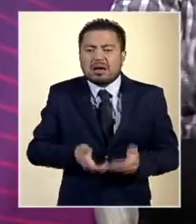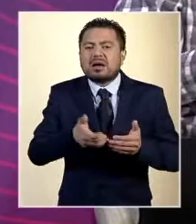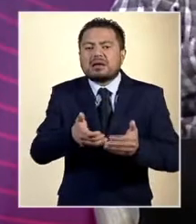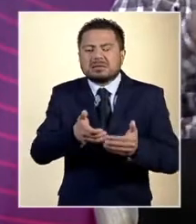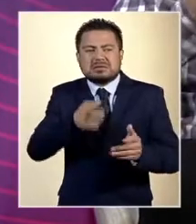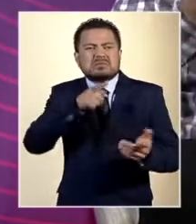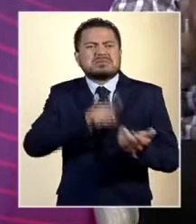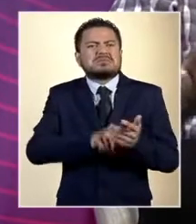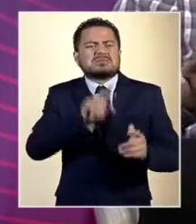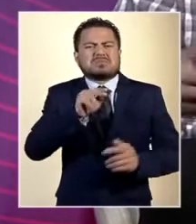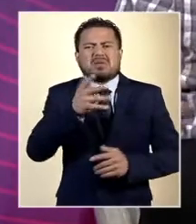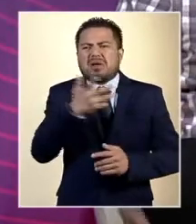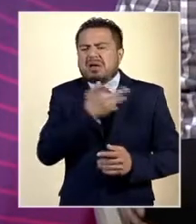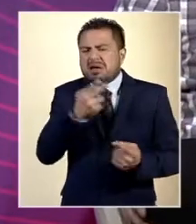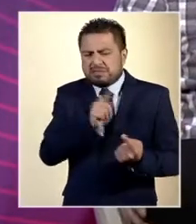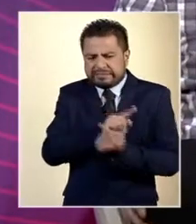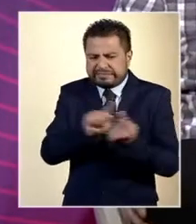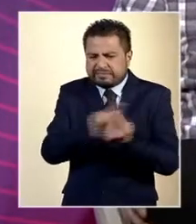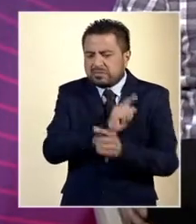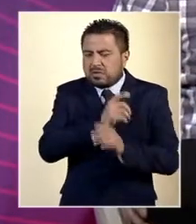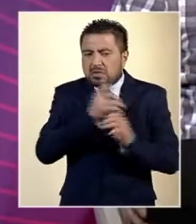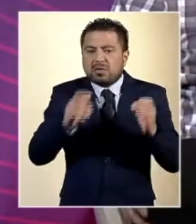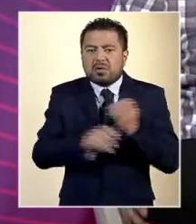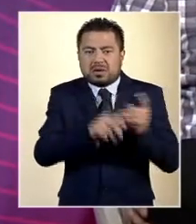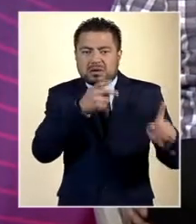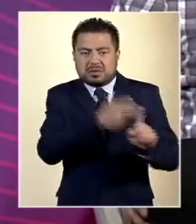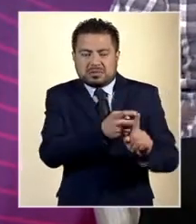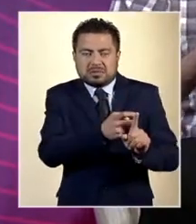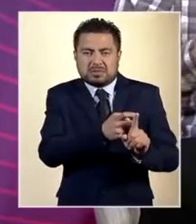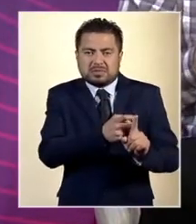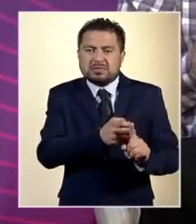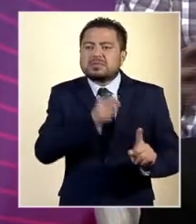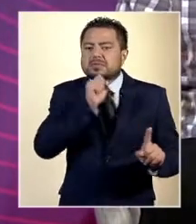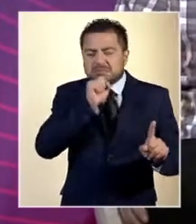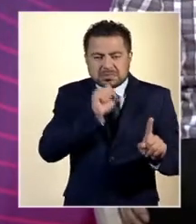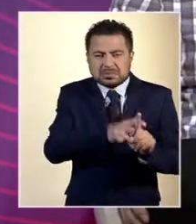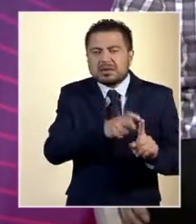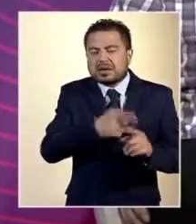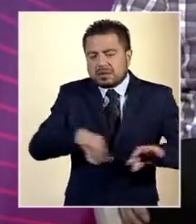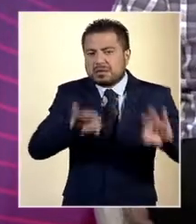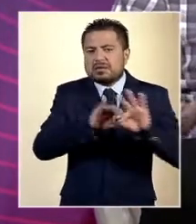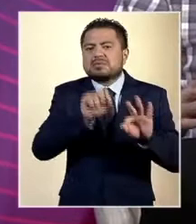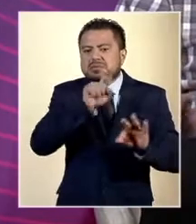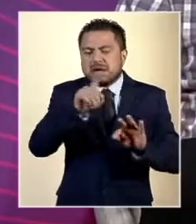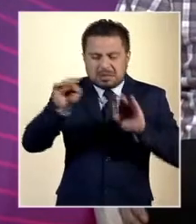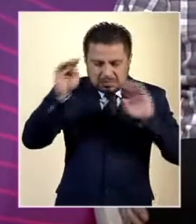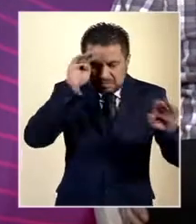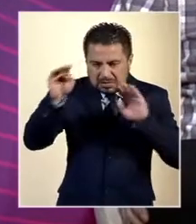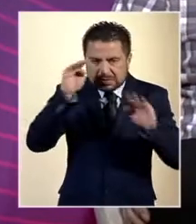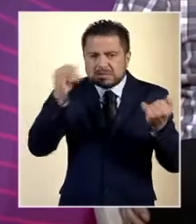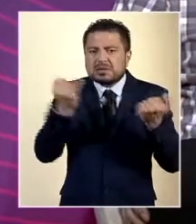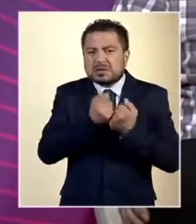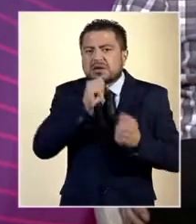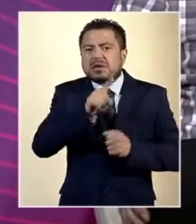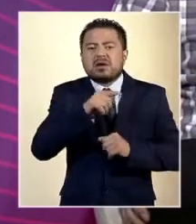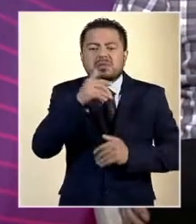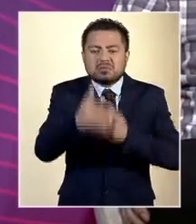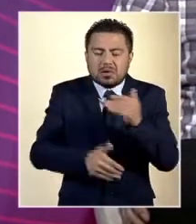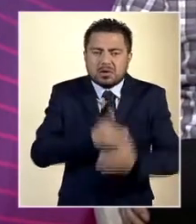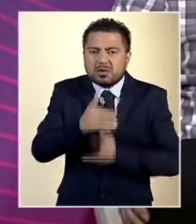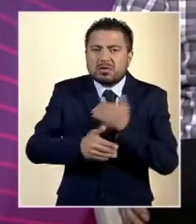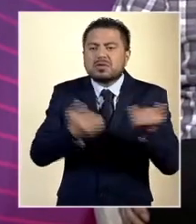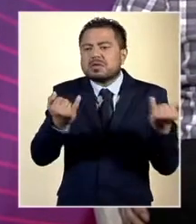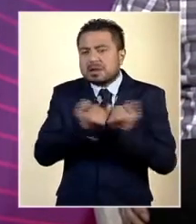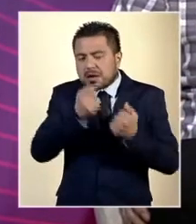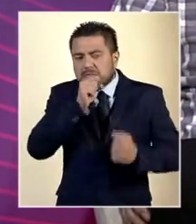acá eres bien recibida, no te vamos a cuestionar ese tipo de cosas. Claro. Y pues eso también es importante, ¿no? Y pensamos que en un proceso también